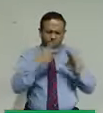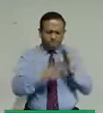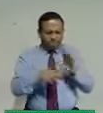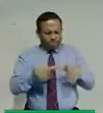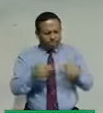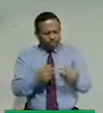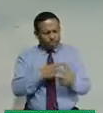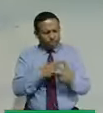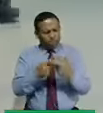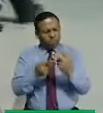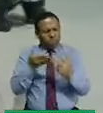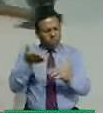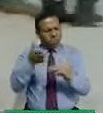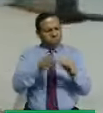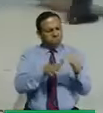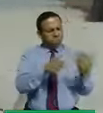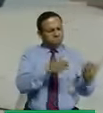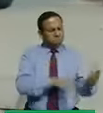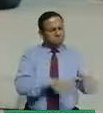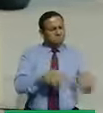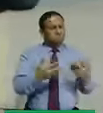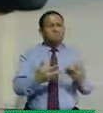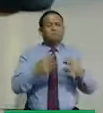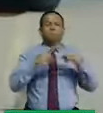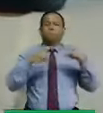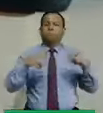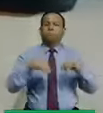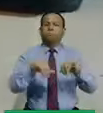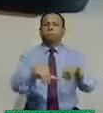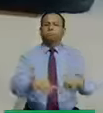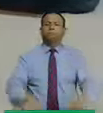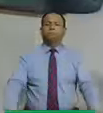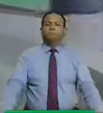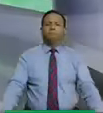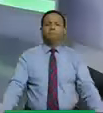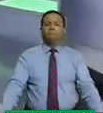crimen. Informó Richard Ceballos.